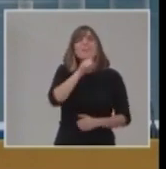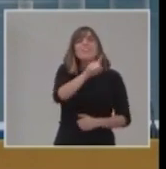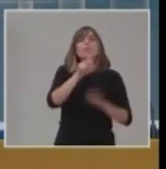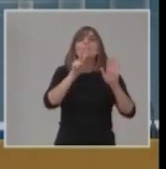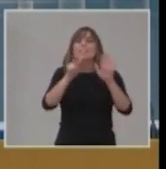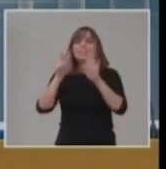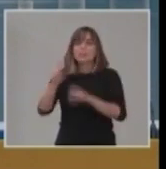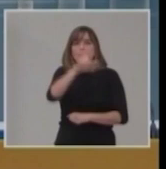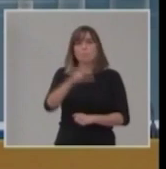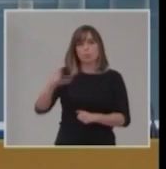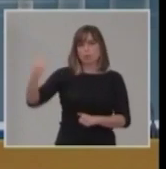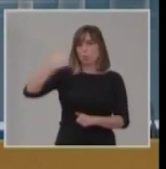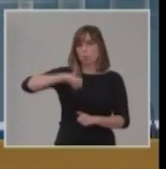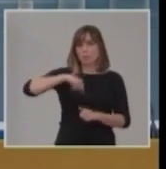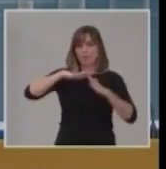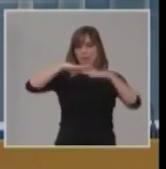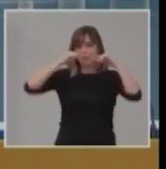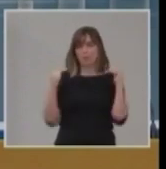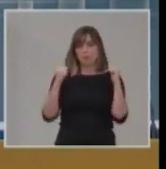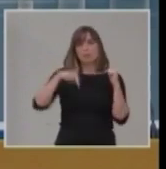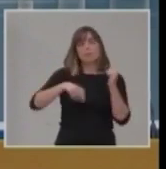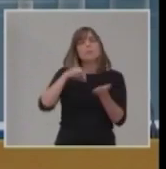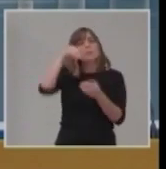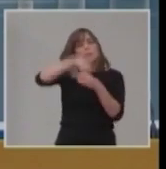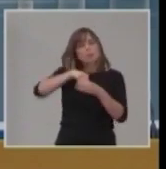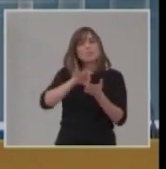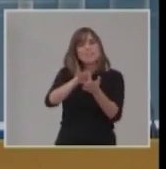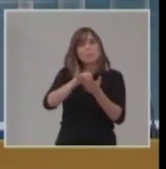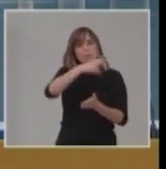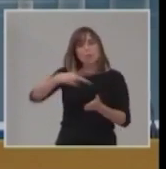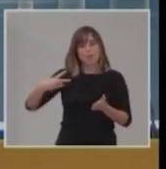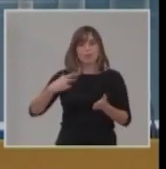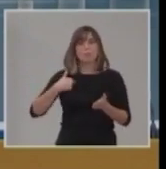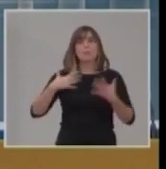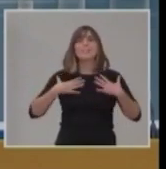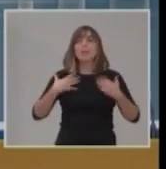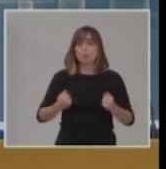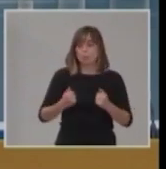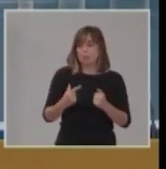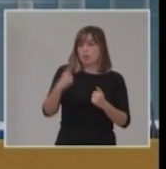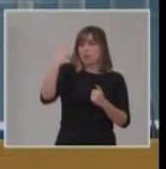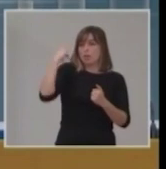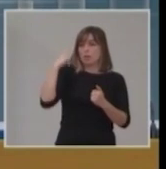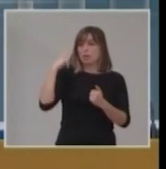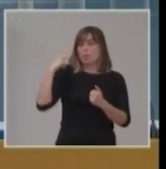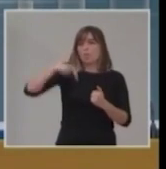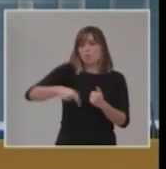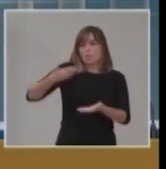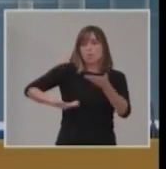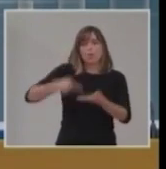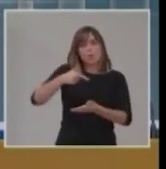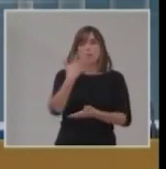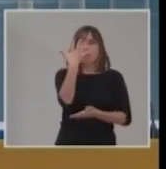personas hospitalizadas en los hospitales del Servicio Cantabro de Salud, 5 menos que los que dábamos ayer, que eran 182.